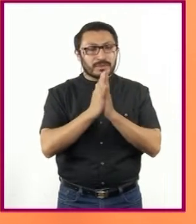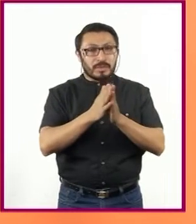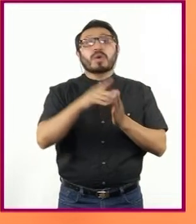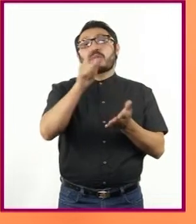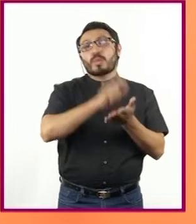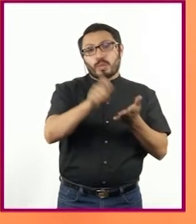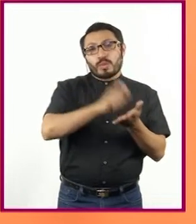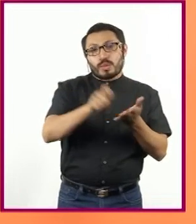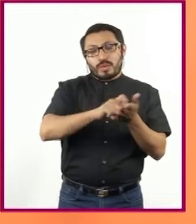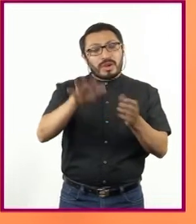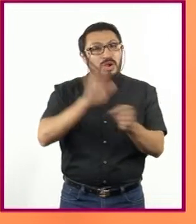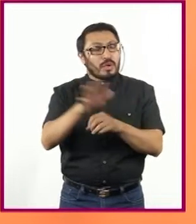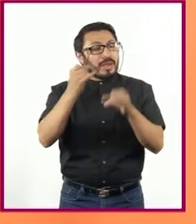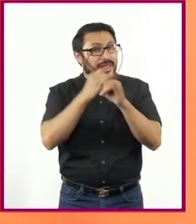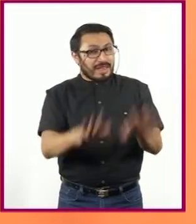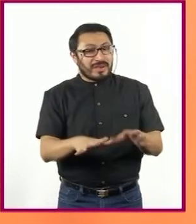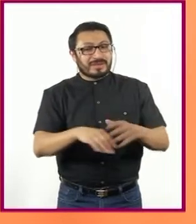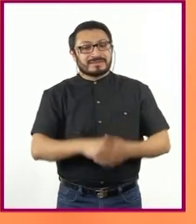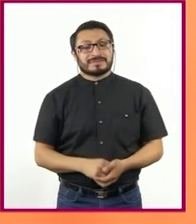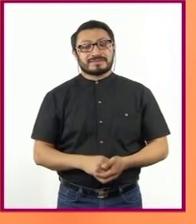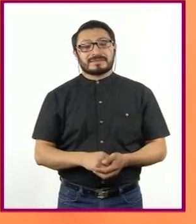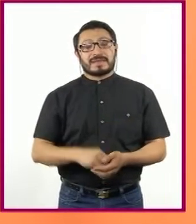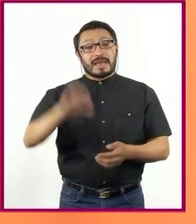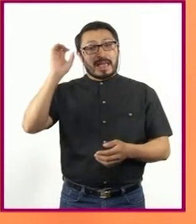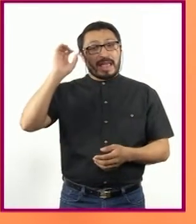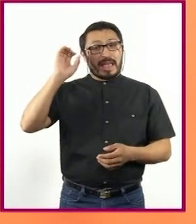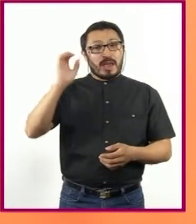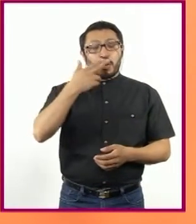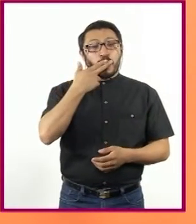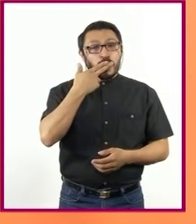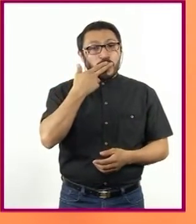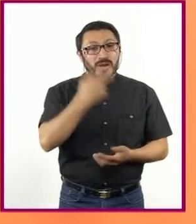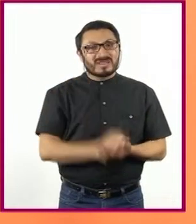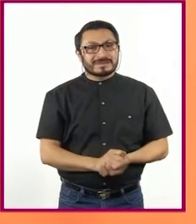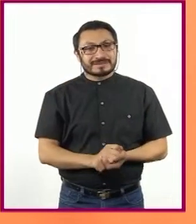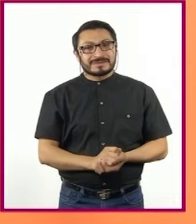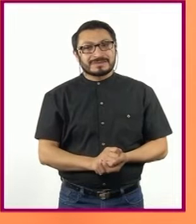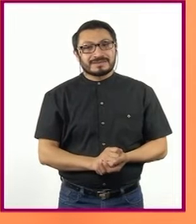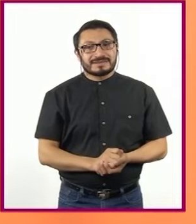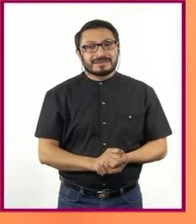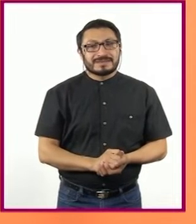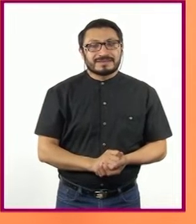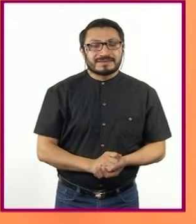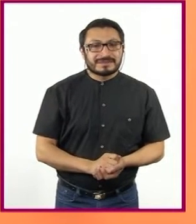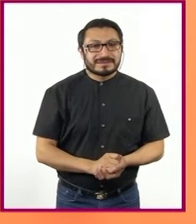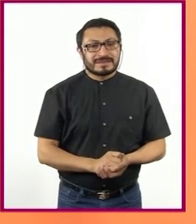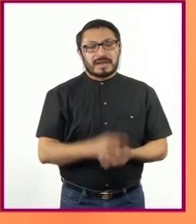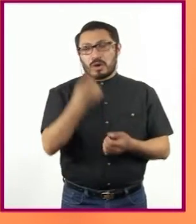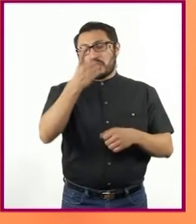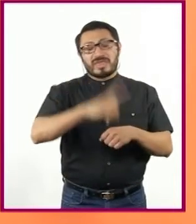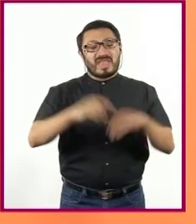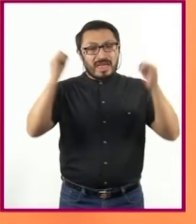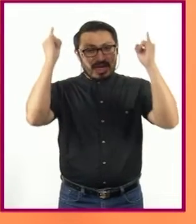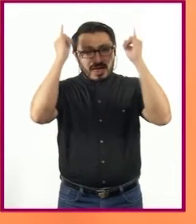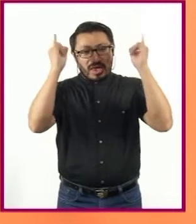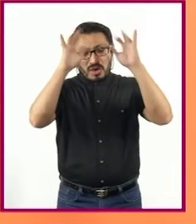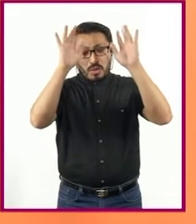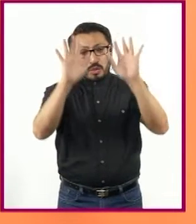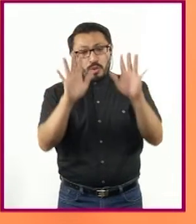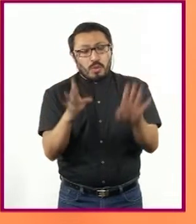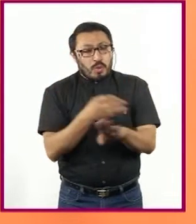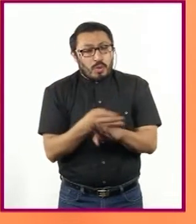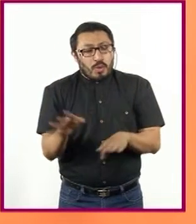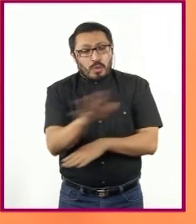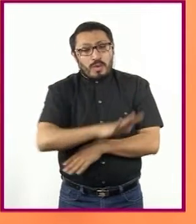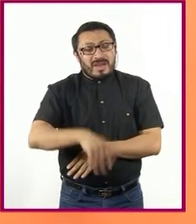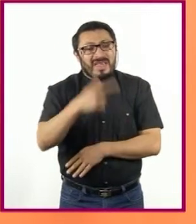tomen nota de la información. En Chihuahua, cierto día de invierno, a las 7 de la mañana, la temperatura era de